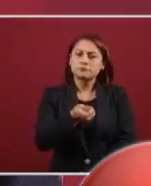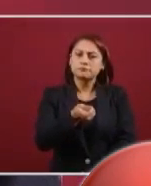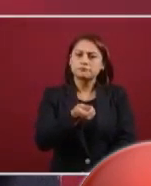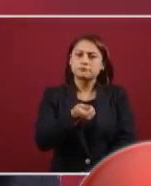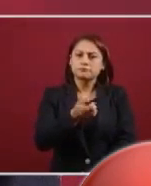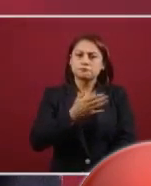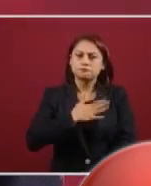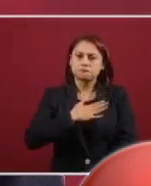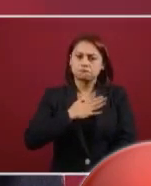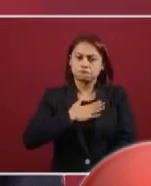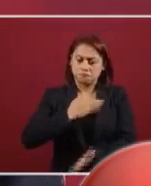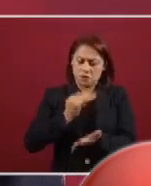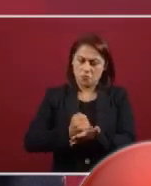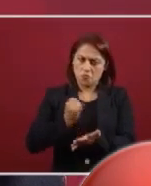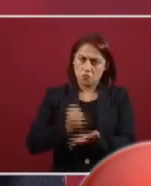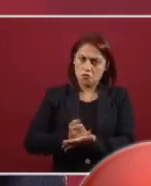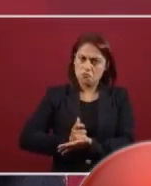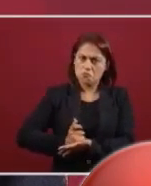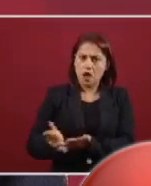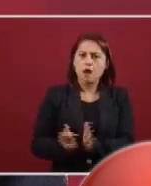mis impuestos,